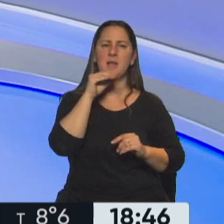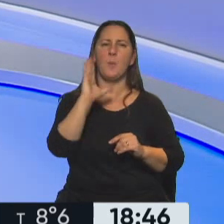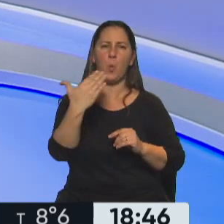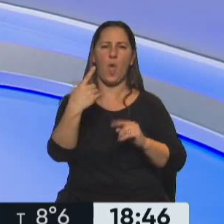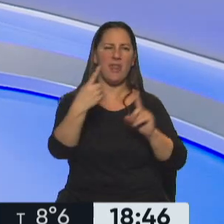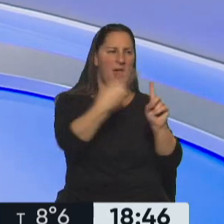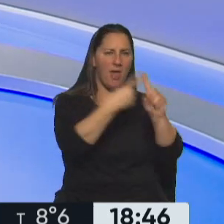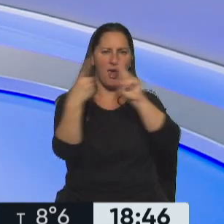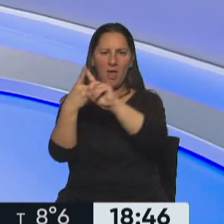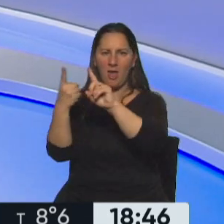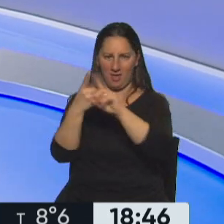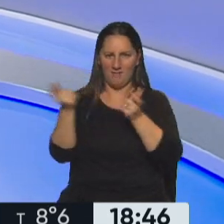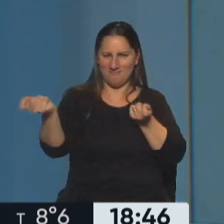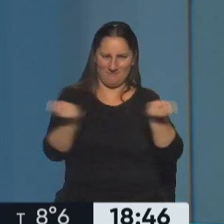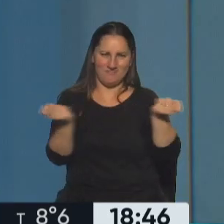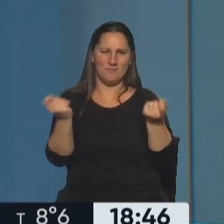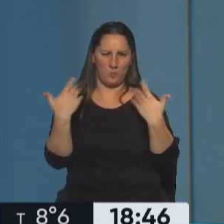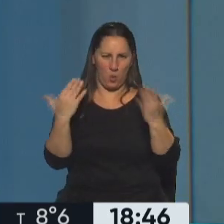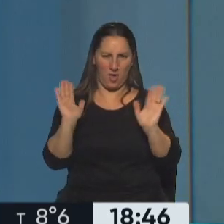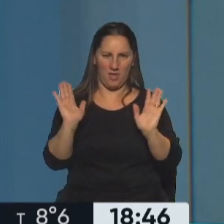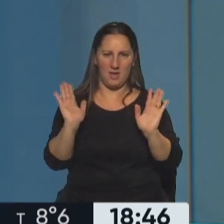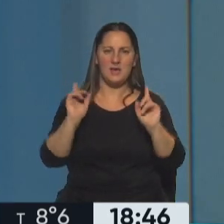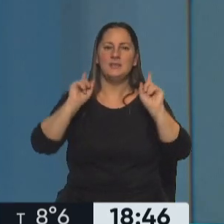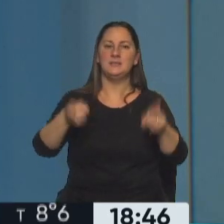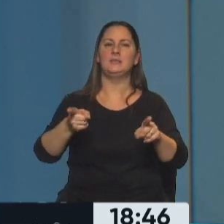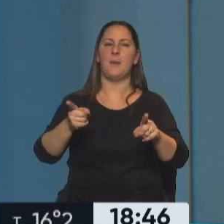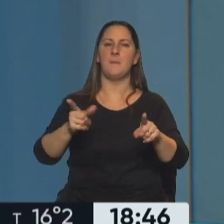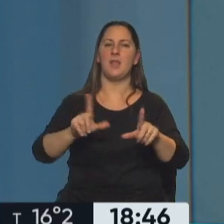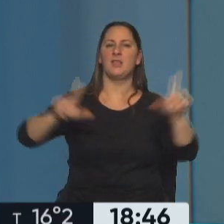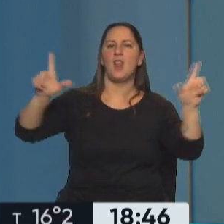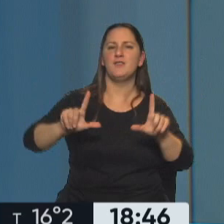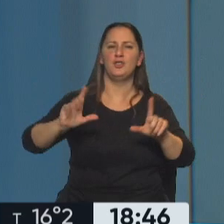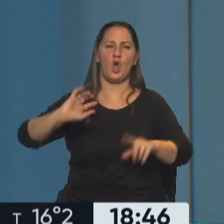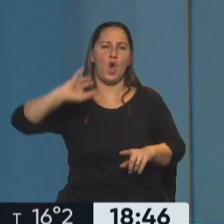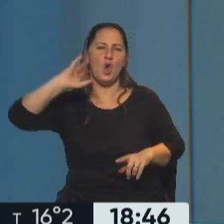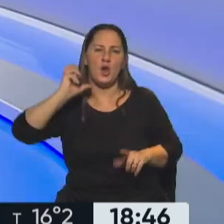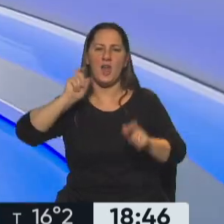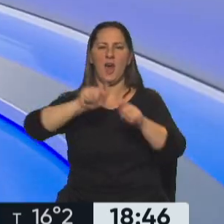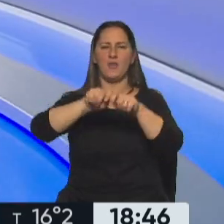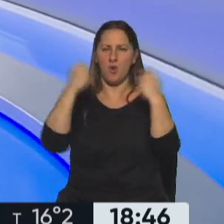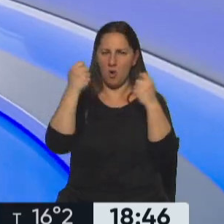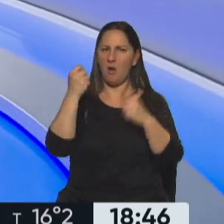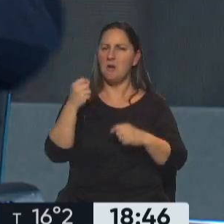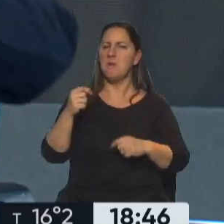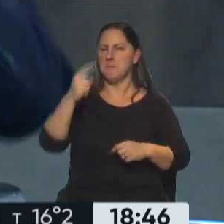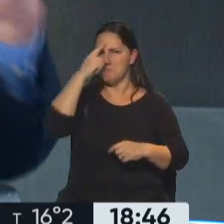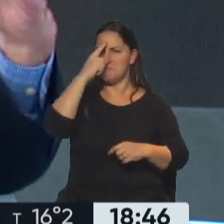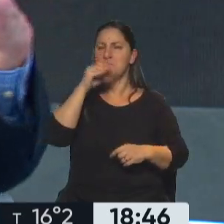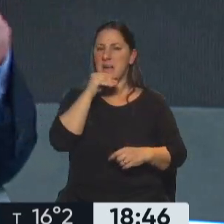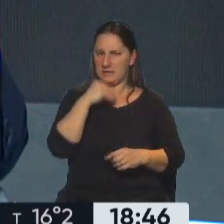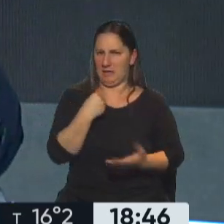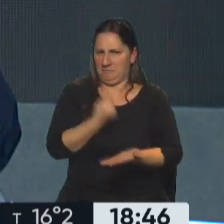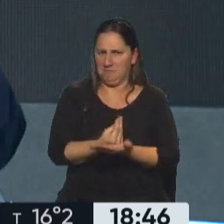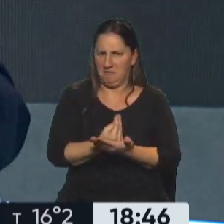articulación política que tiene Massa, incluso la presencia en los medios. Él elige cuándo aparecer y cuándo cooptar agenda. Cuando se